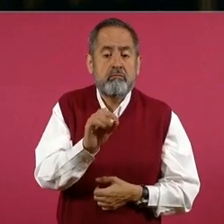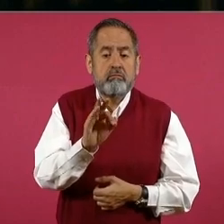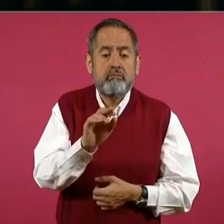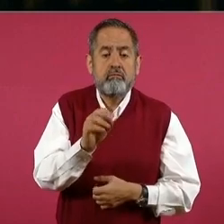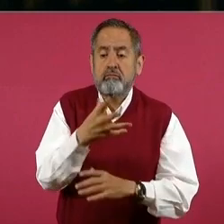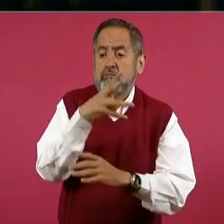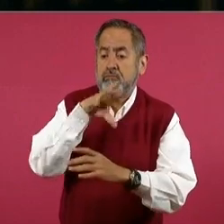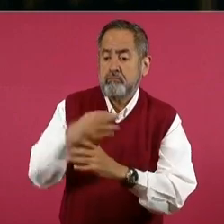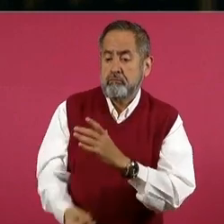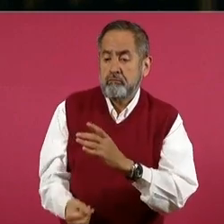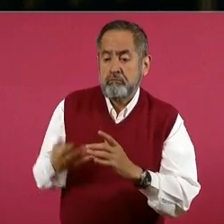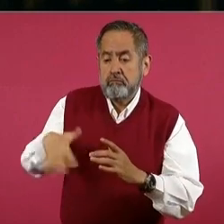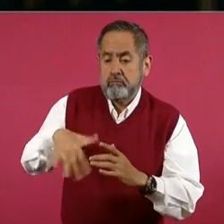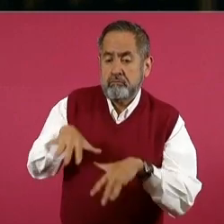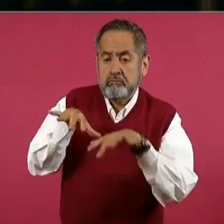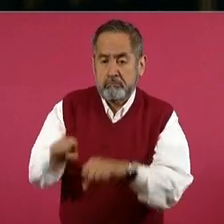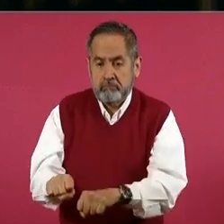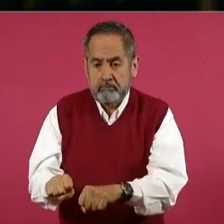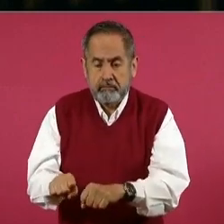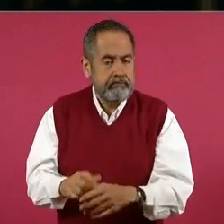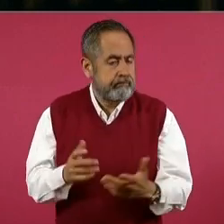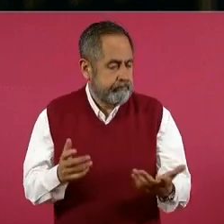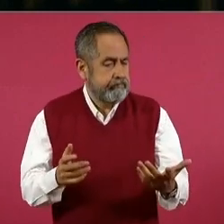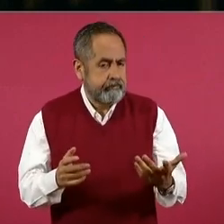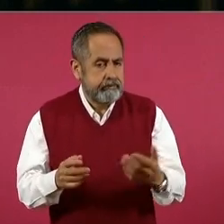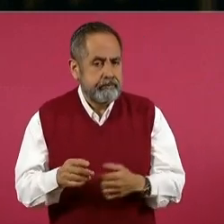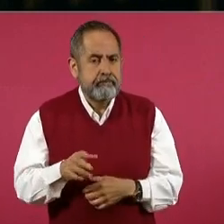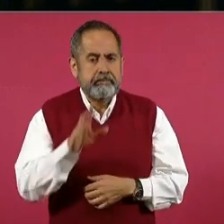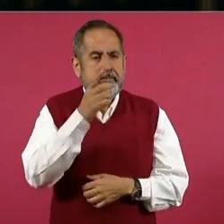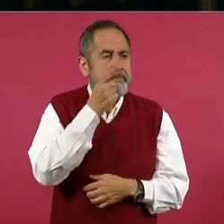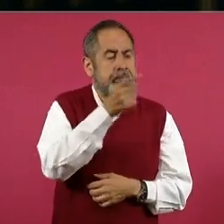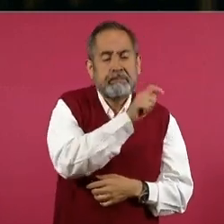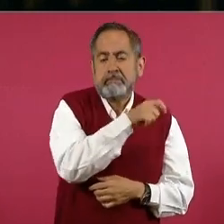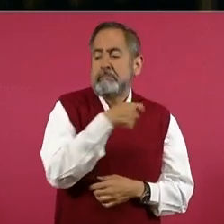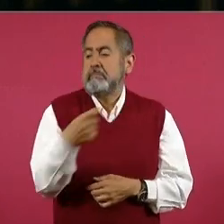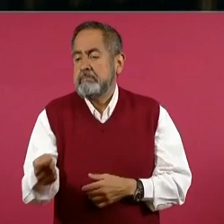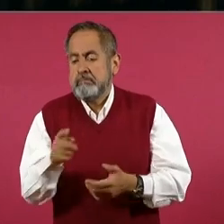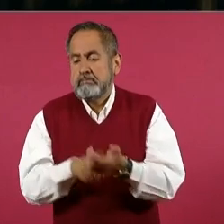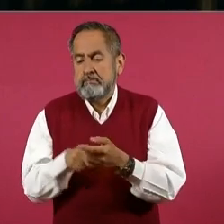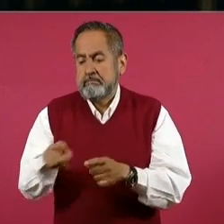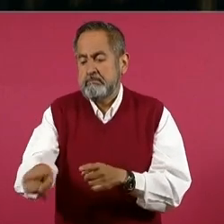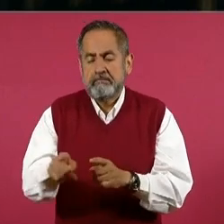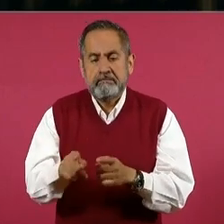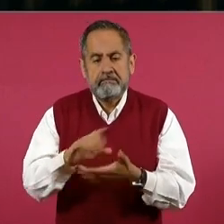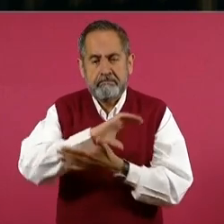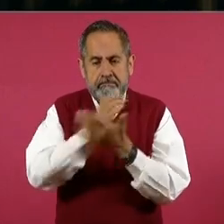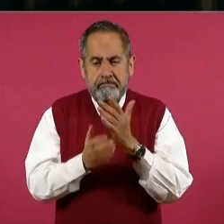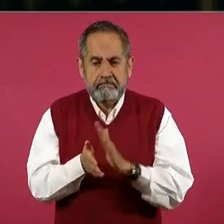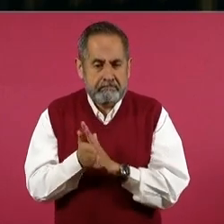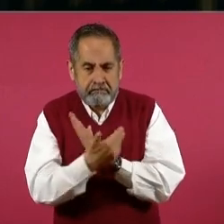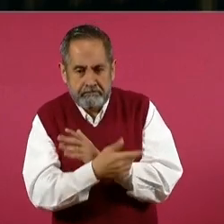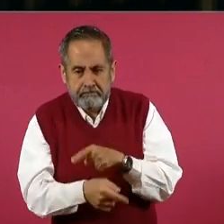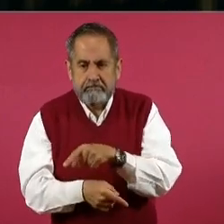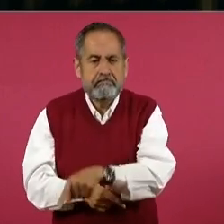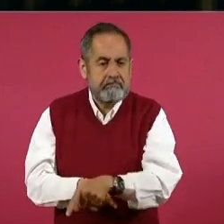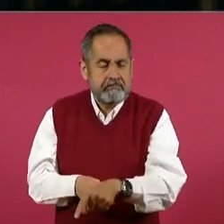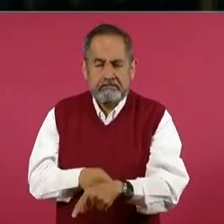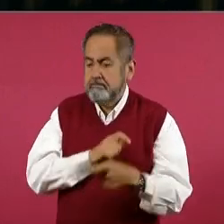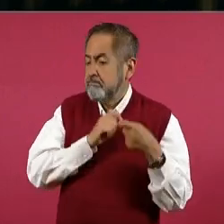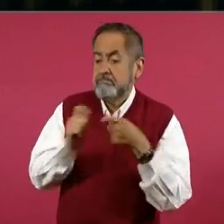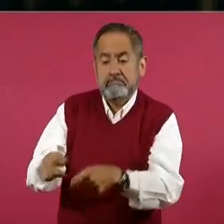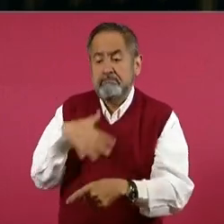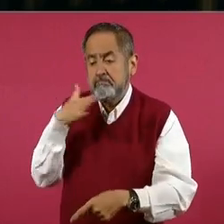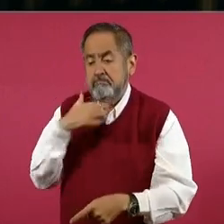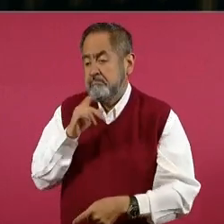los cargos que se le imputan, este presunto desvío o estas irregularidades en un contrato, si tiene